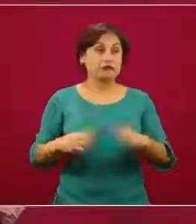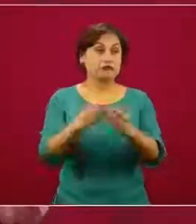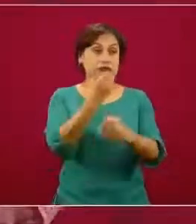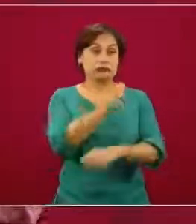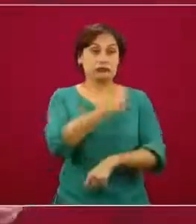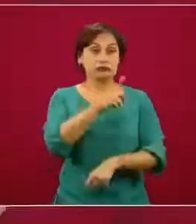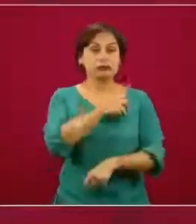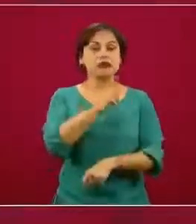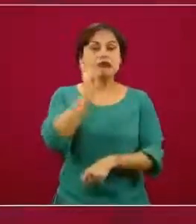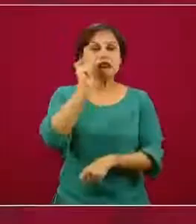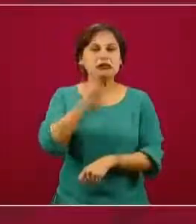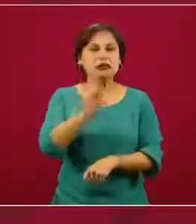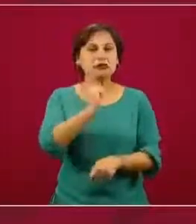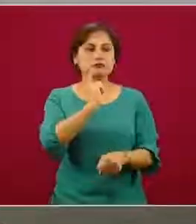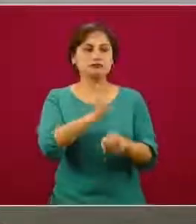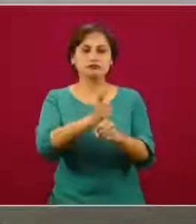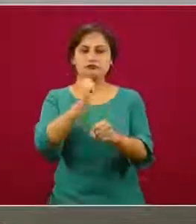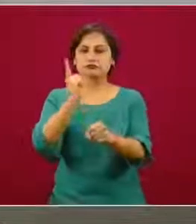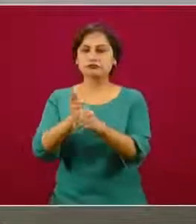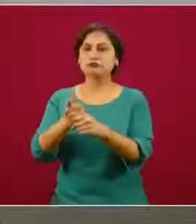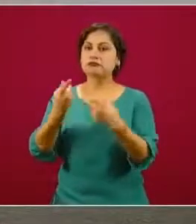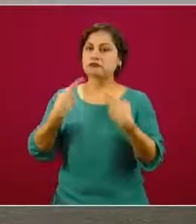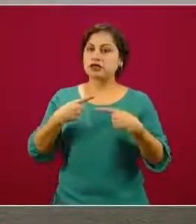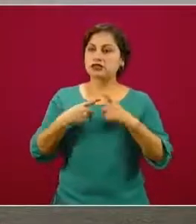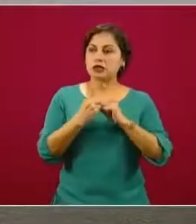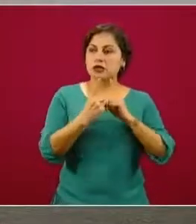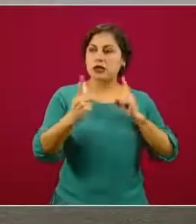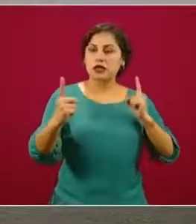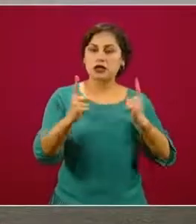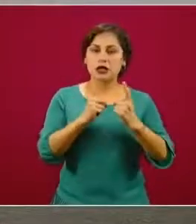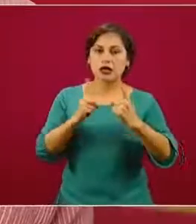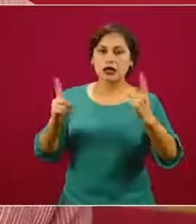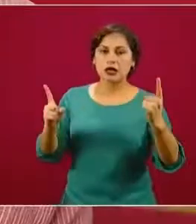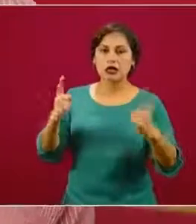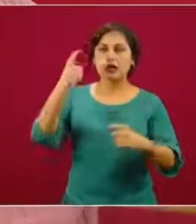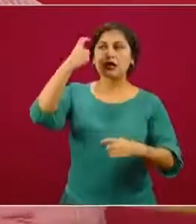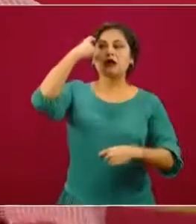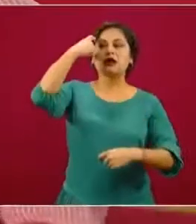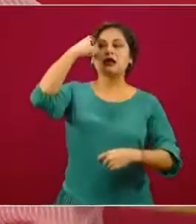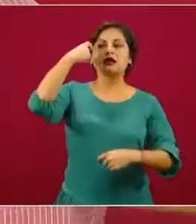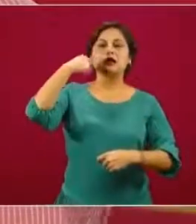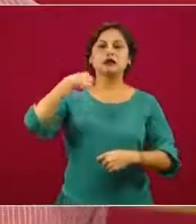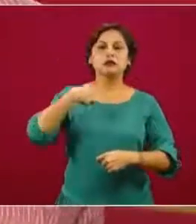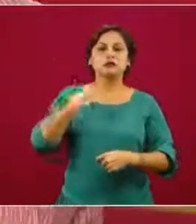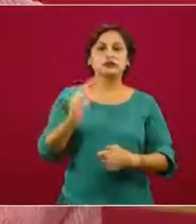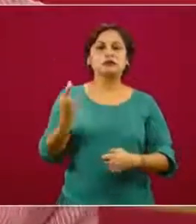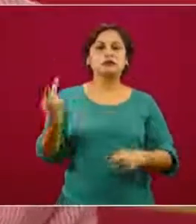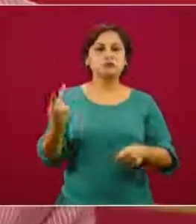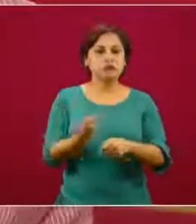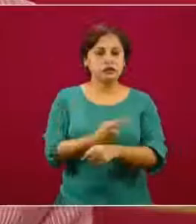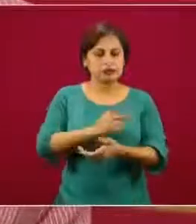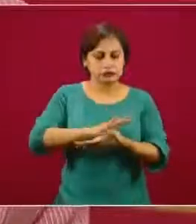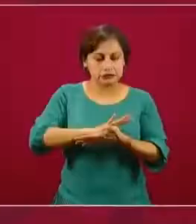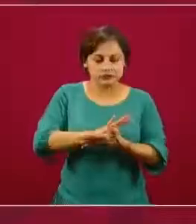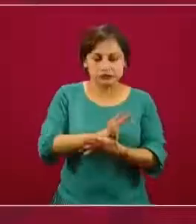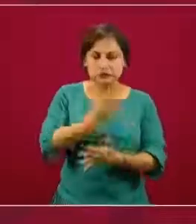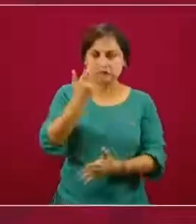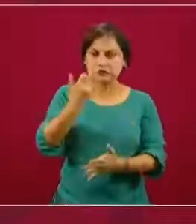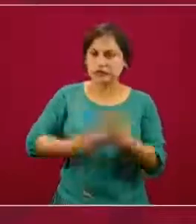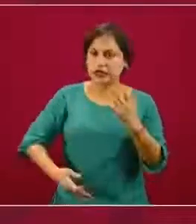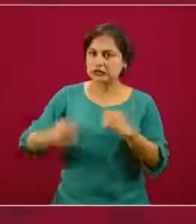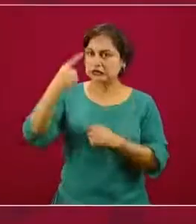distanciamiento y la falta de compasión, de empatía hacia los demás son